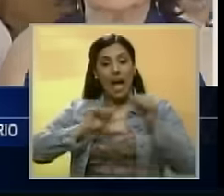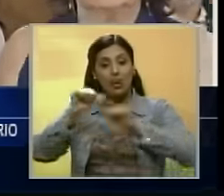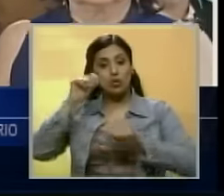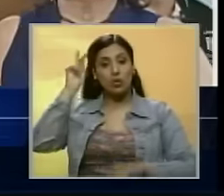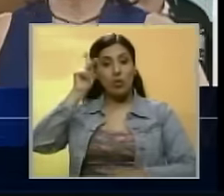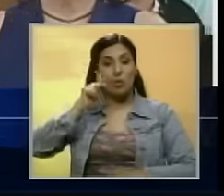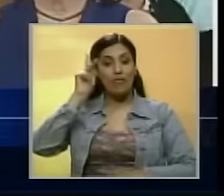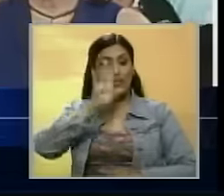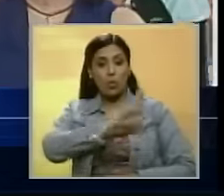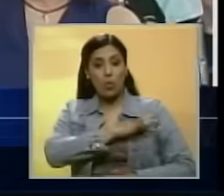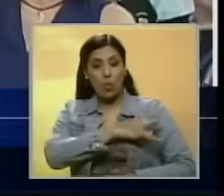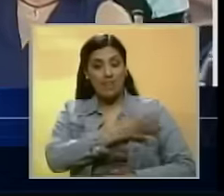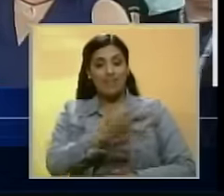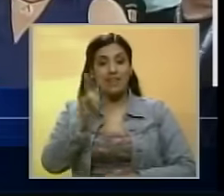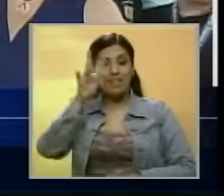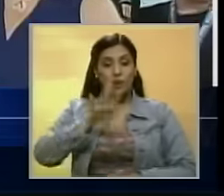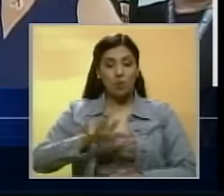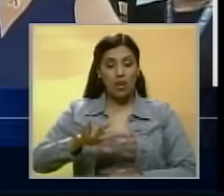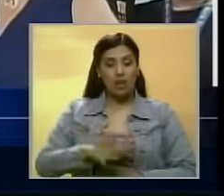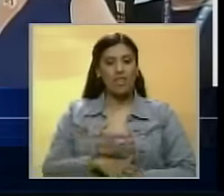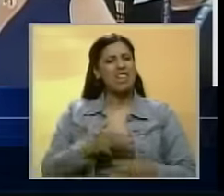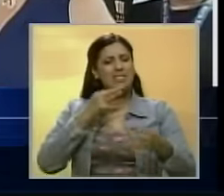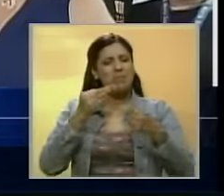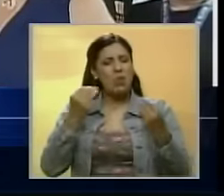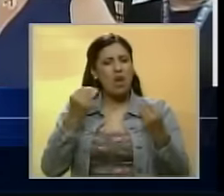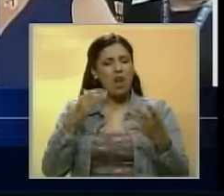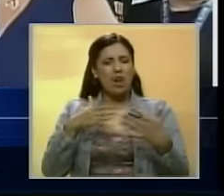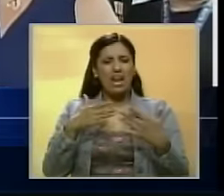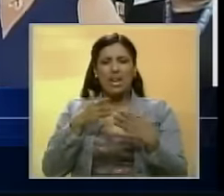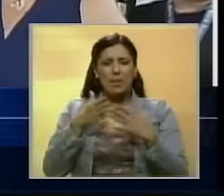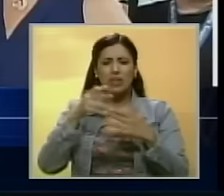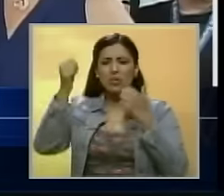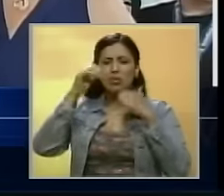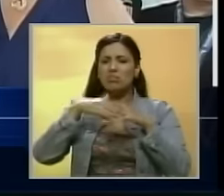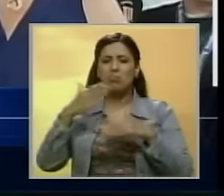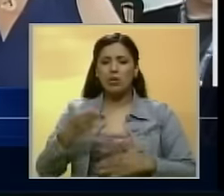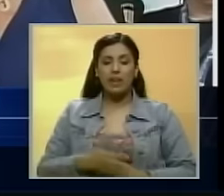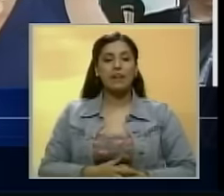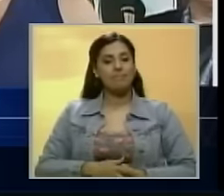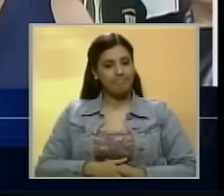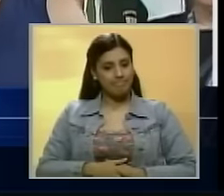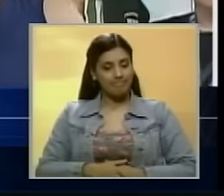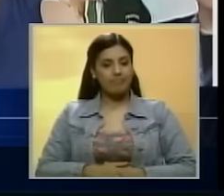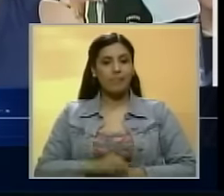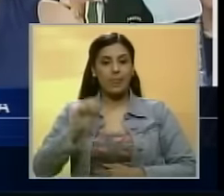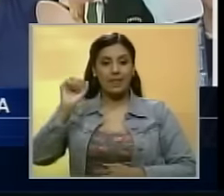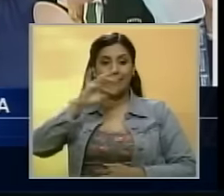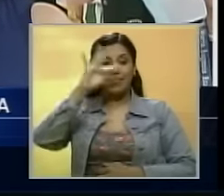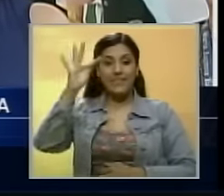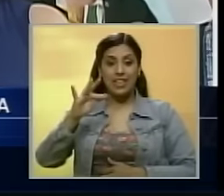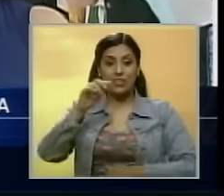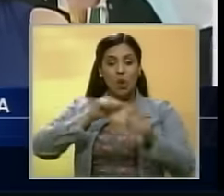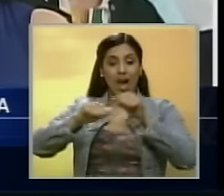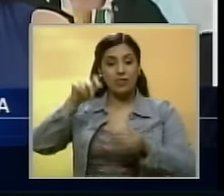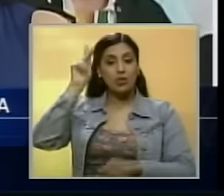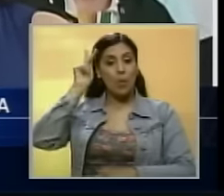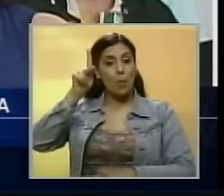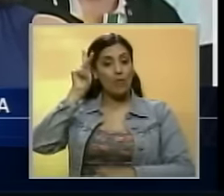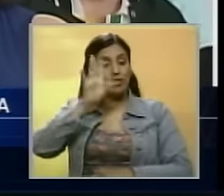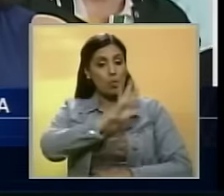profesores universitarios de Venezuela profesora explíquenos Cuál es el motivo de su protesta sí la federación de asociaciones de